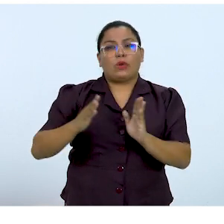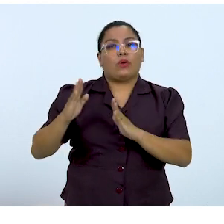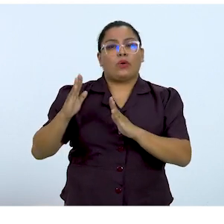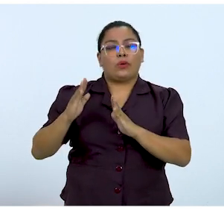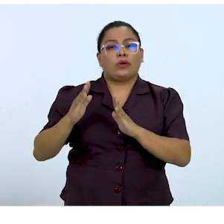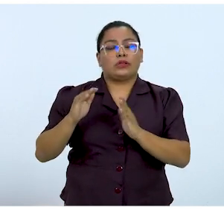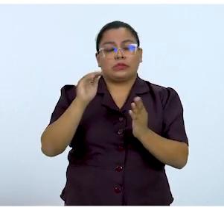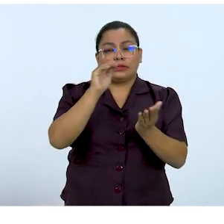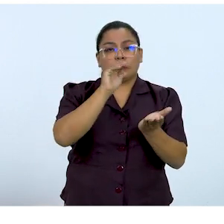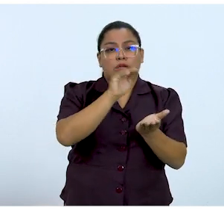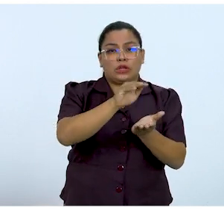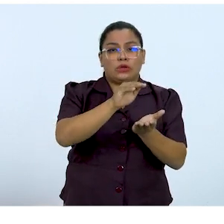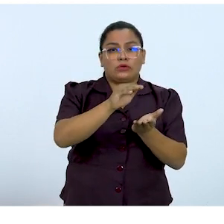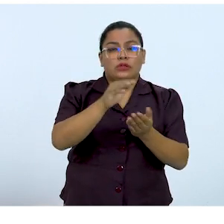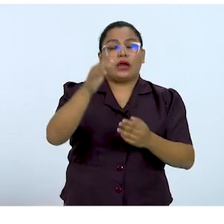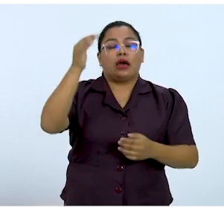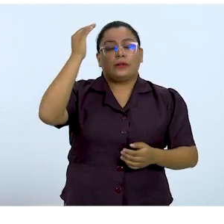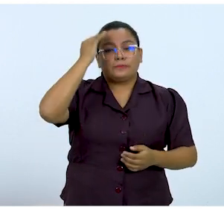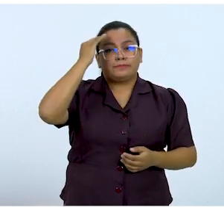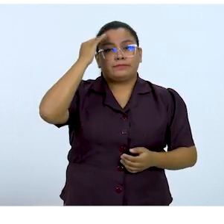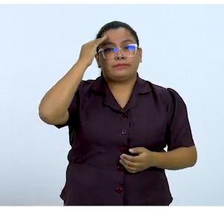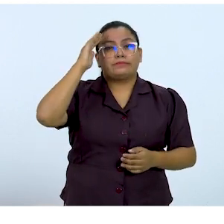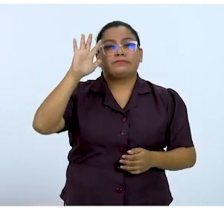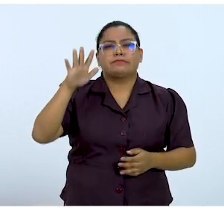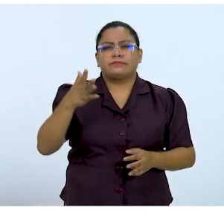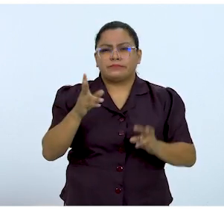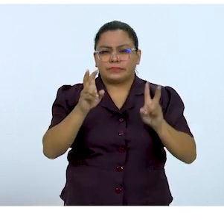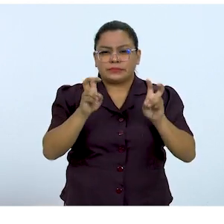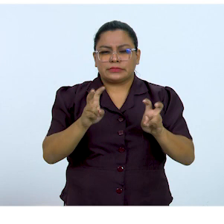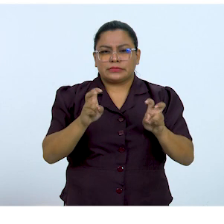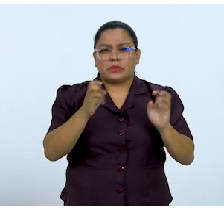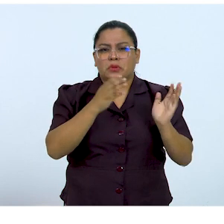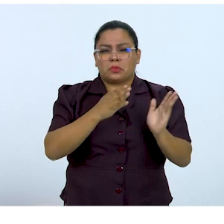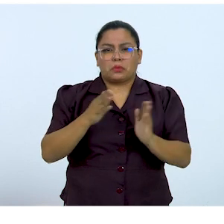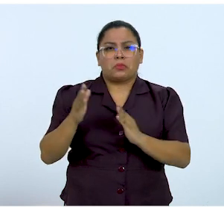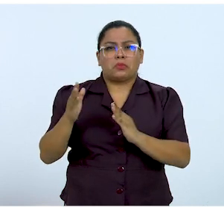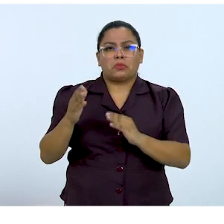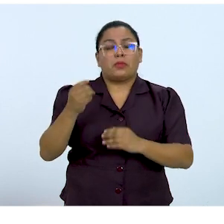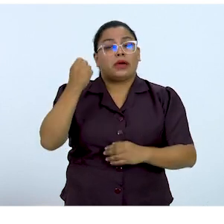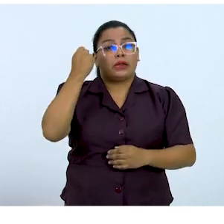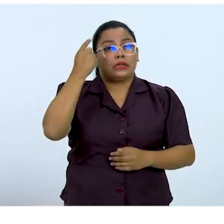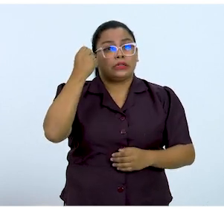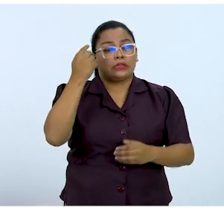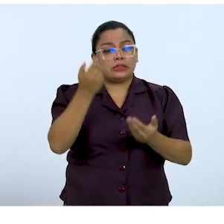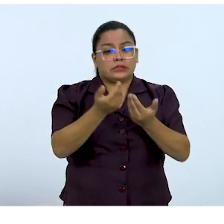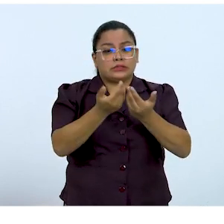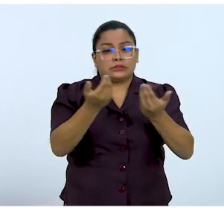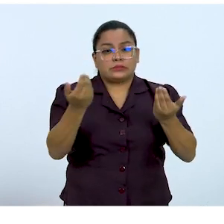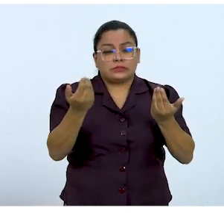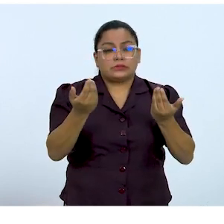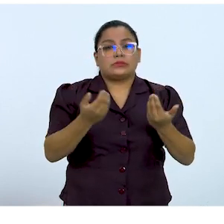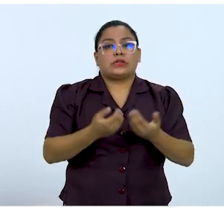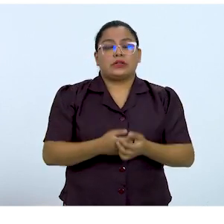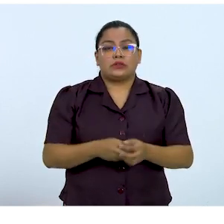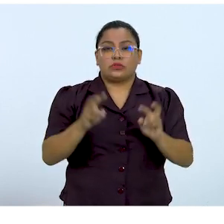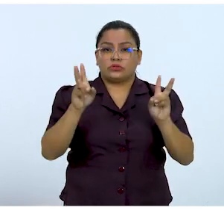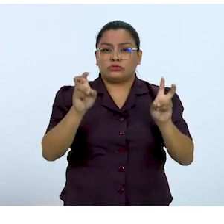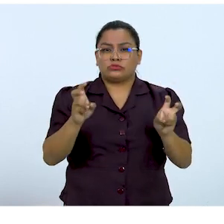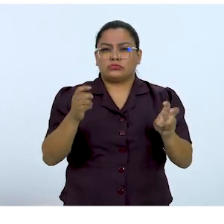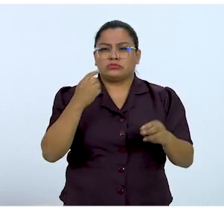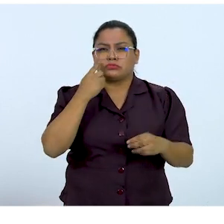secuencia en una unidad, nos daremos cuenta que el contenido se dosifica, separando el contenido en